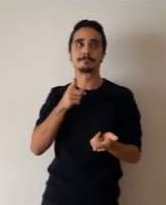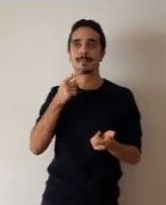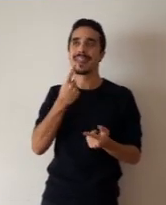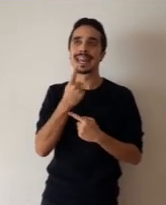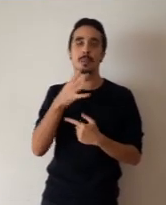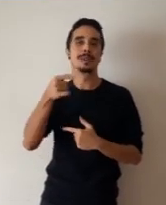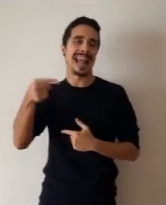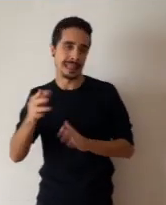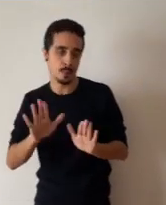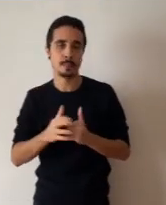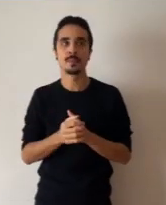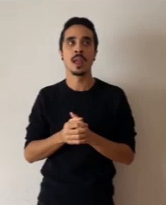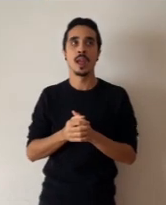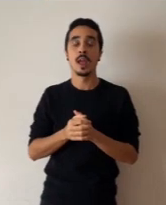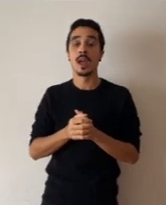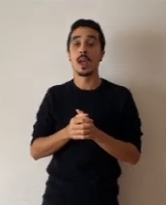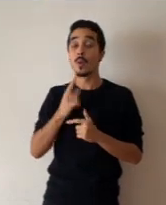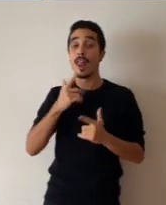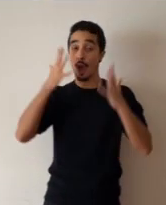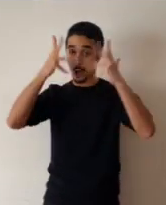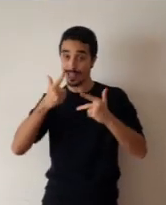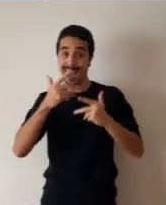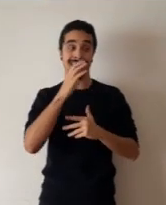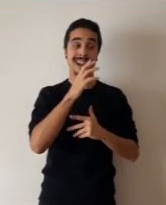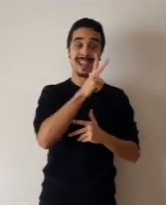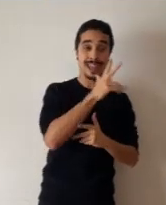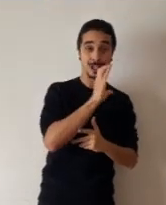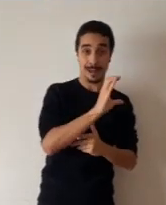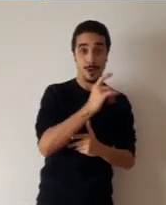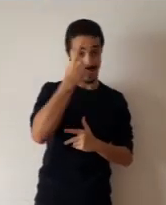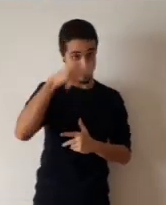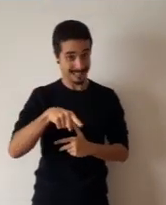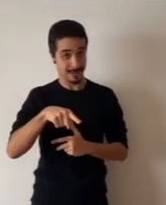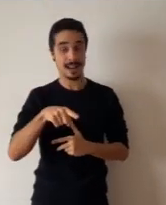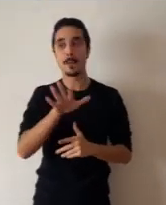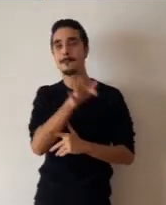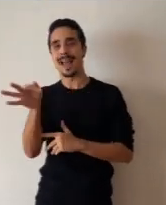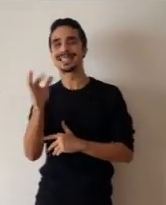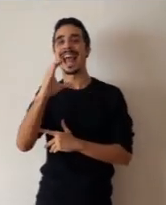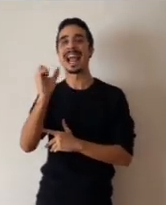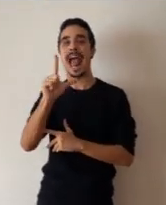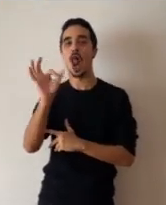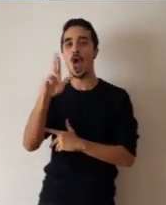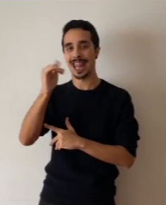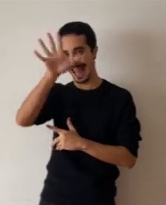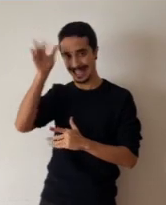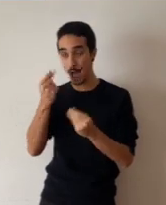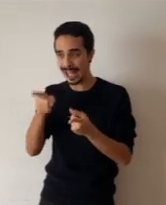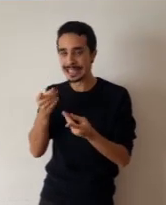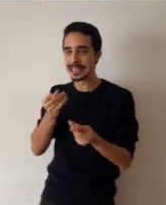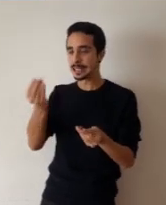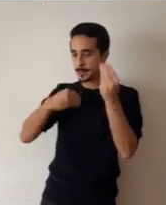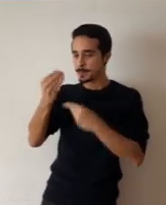no sé si inconveniente, o sea, tienes que saber contar la cantidad de hidratos de carbono que estás tomando y además cuánta cantidad de calorías para